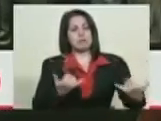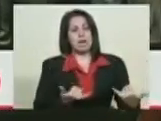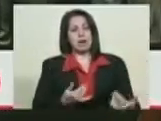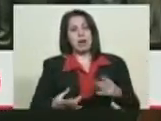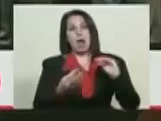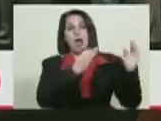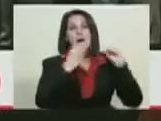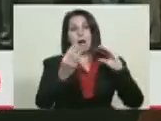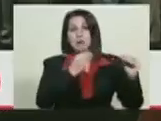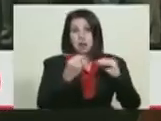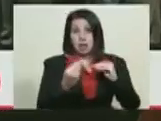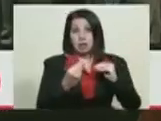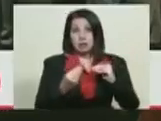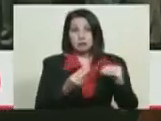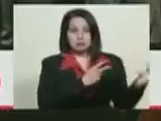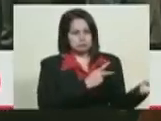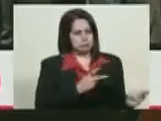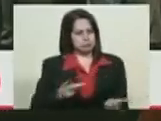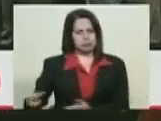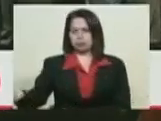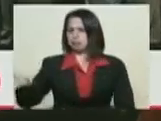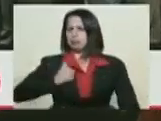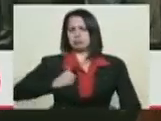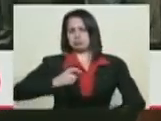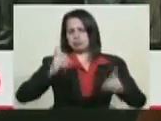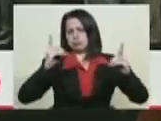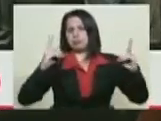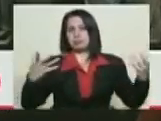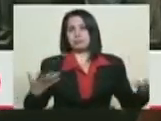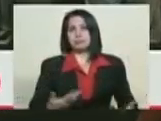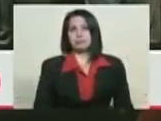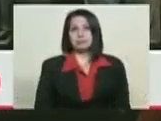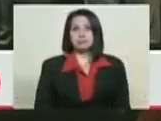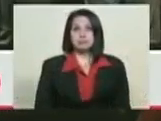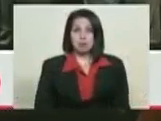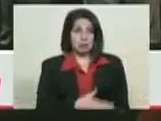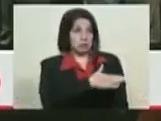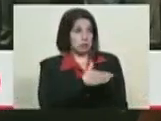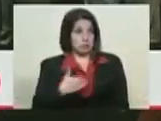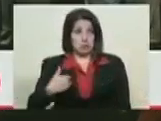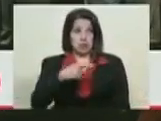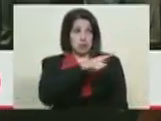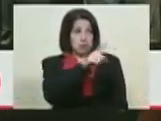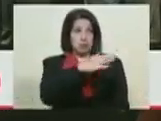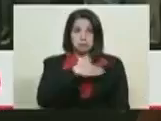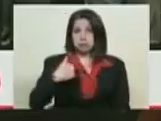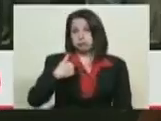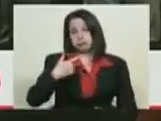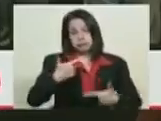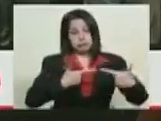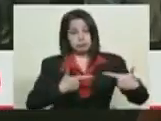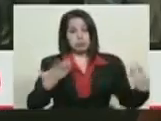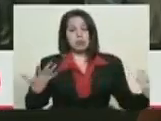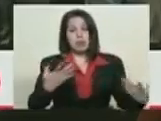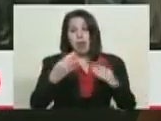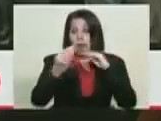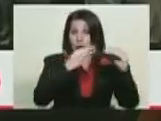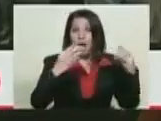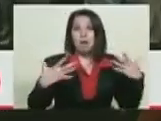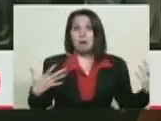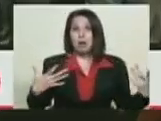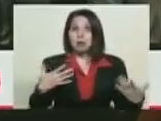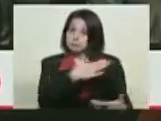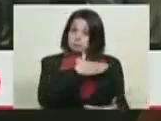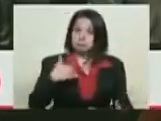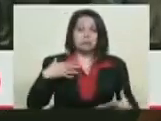estoy listo para recibirlo cuando ustedes quieran, compadre. Si ustedes quieren, yo quiero. Donde ustedes quieran,